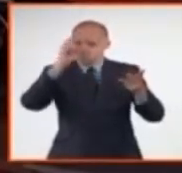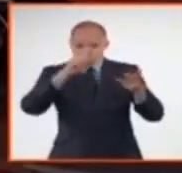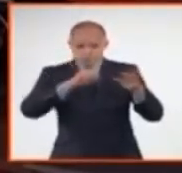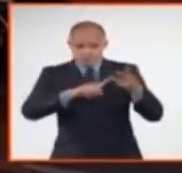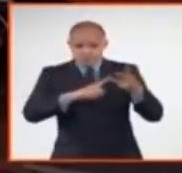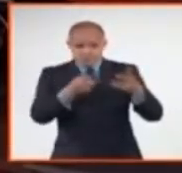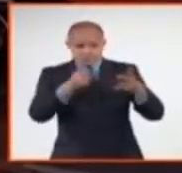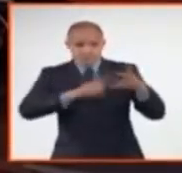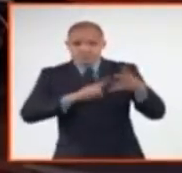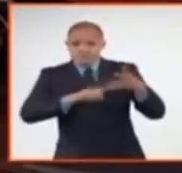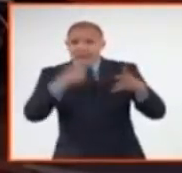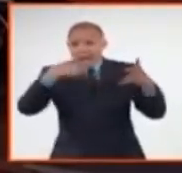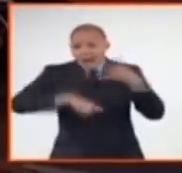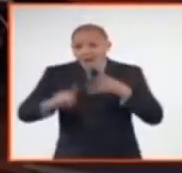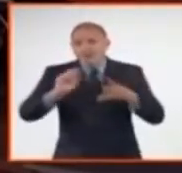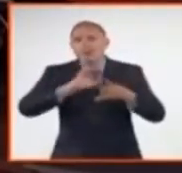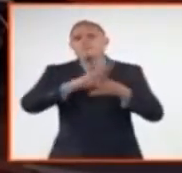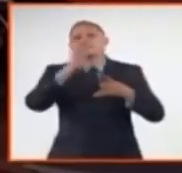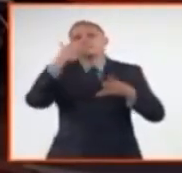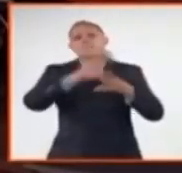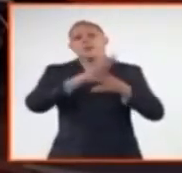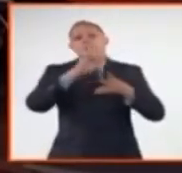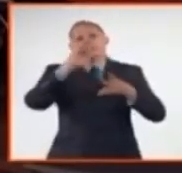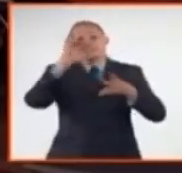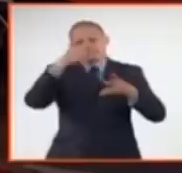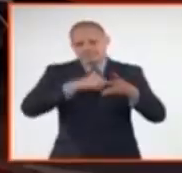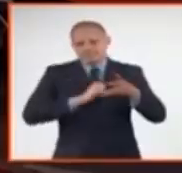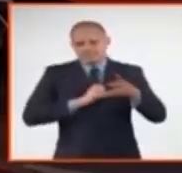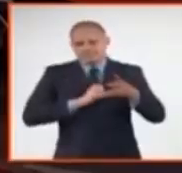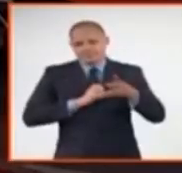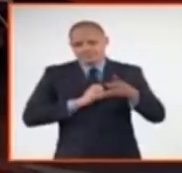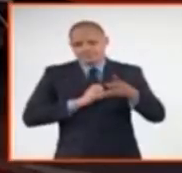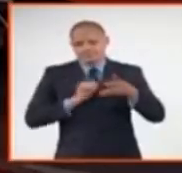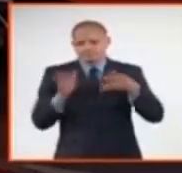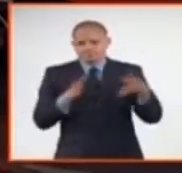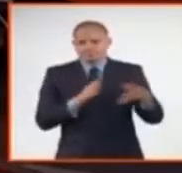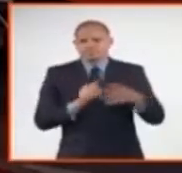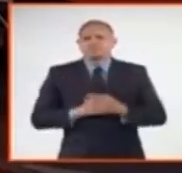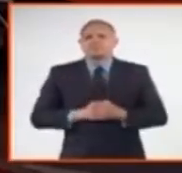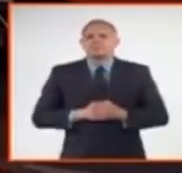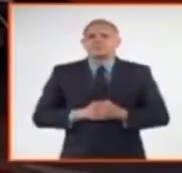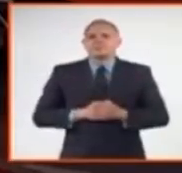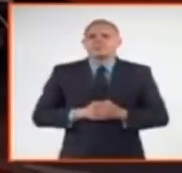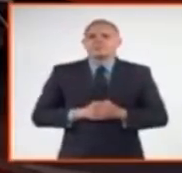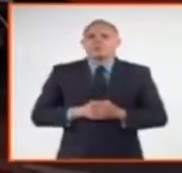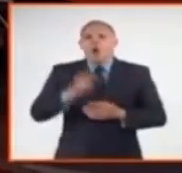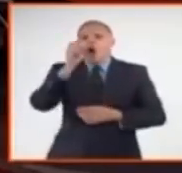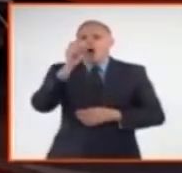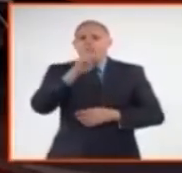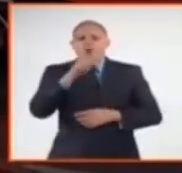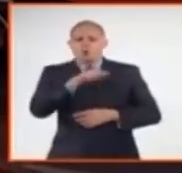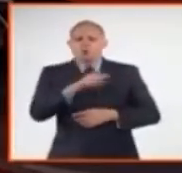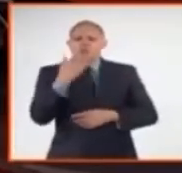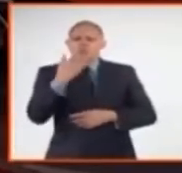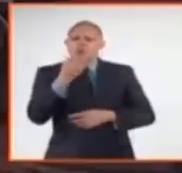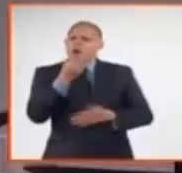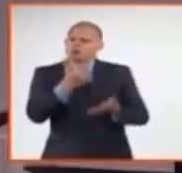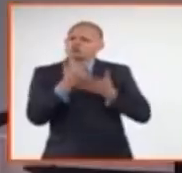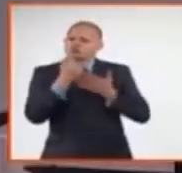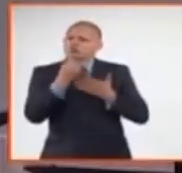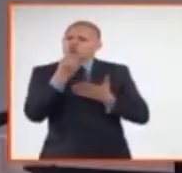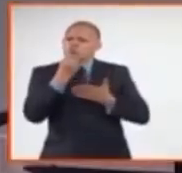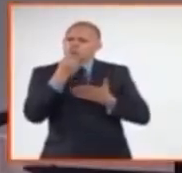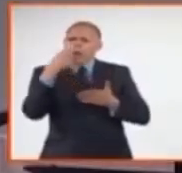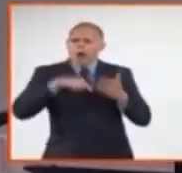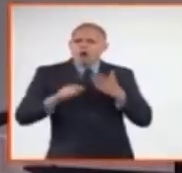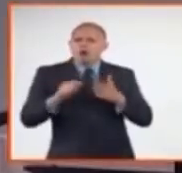bueno hemos estado discutiendo mucho en los últimos tiempos la posibilidad de que ante esta circulación de una